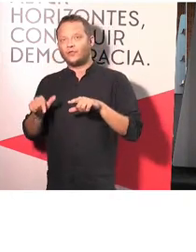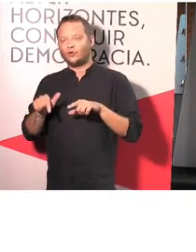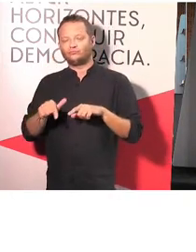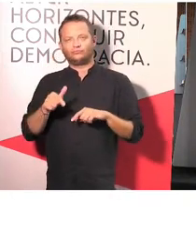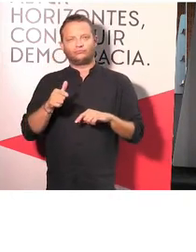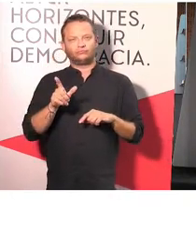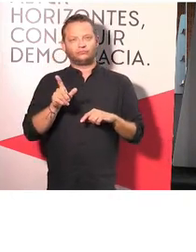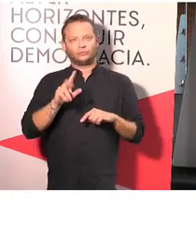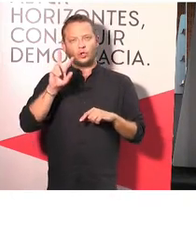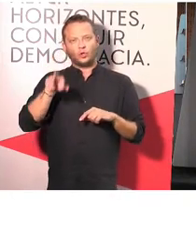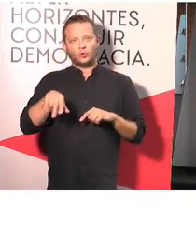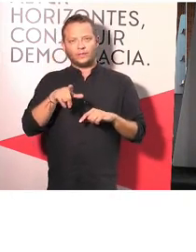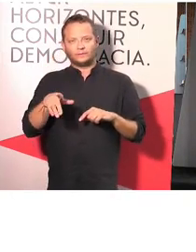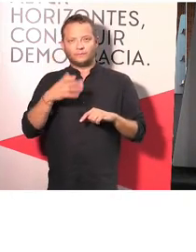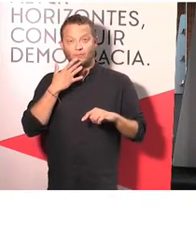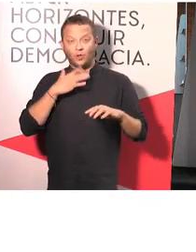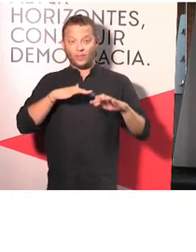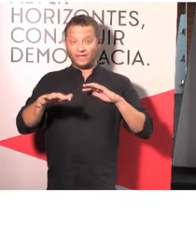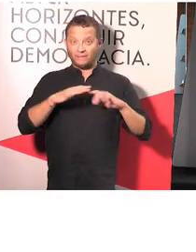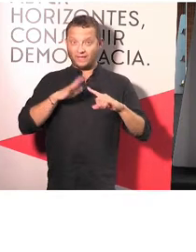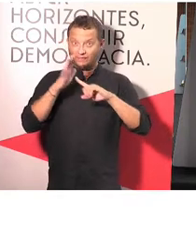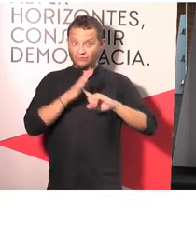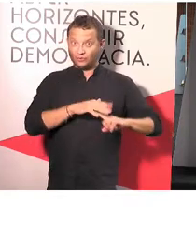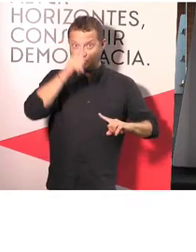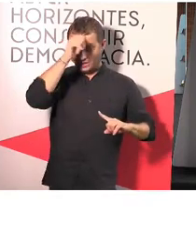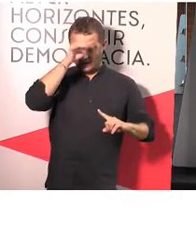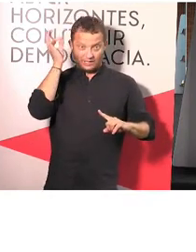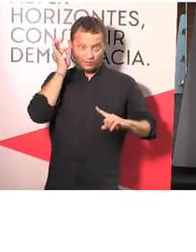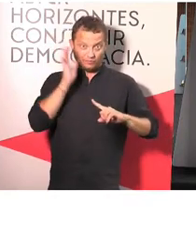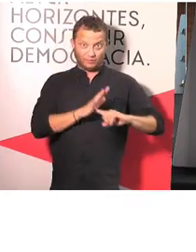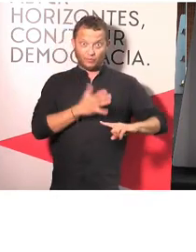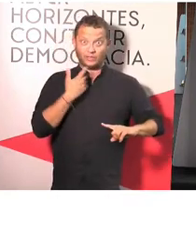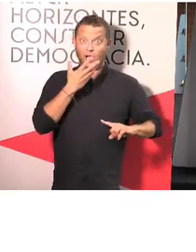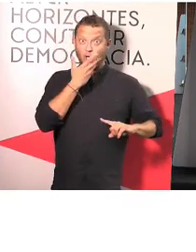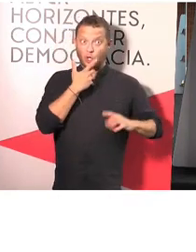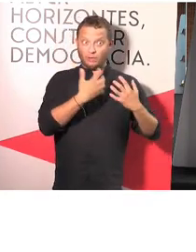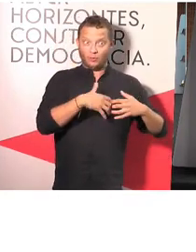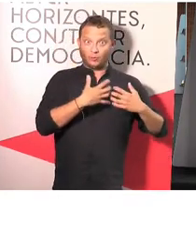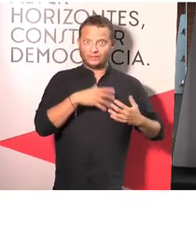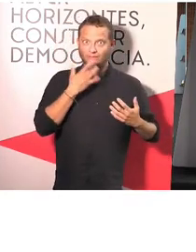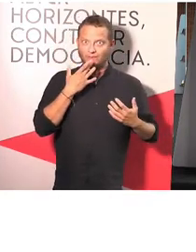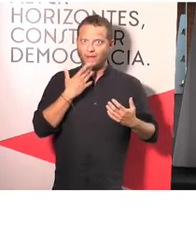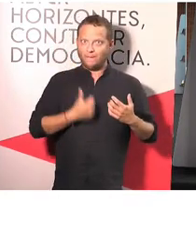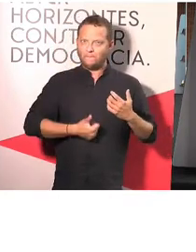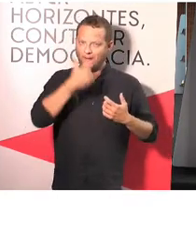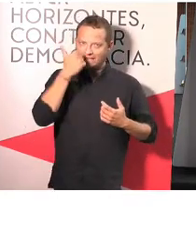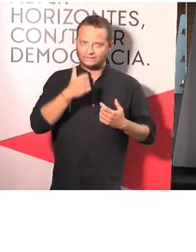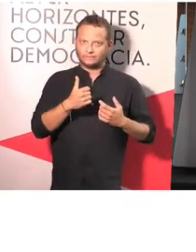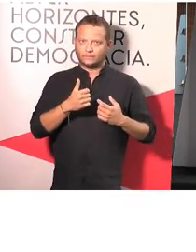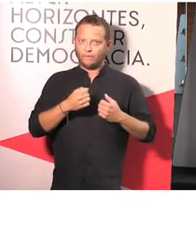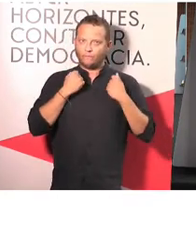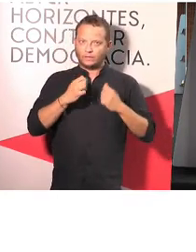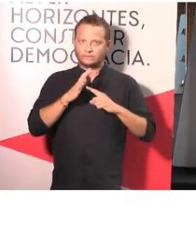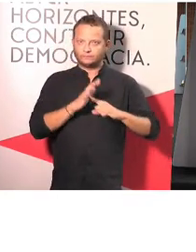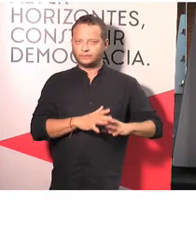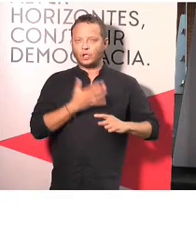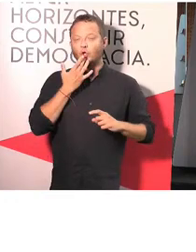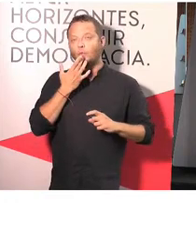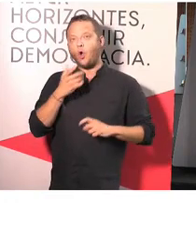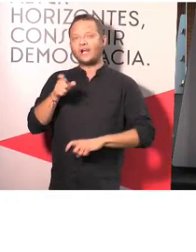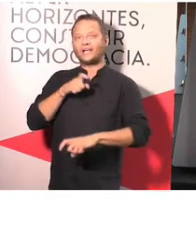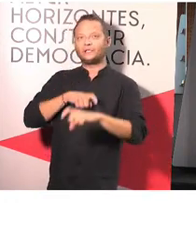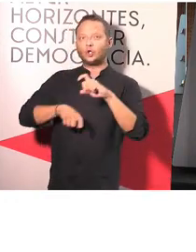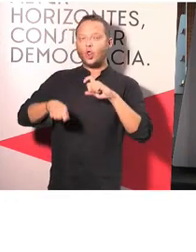no solamente reproduce las dinámicas de discriminación de género que conocíamos de la economía industrial, sino que las agudiza. Supone un